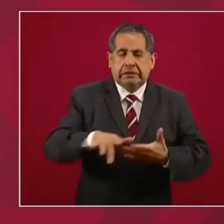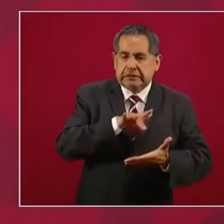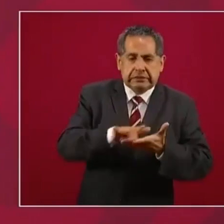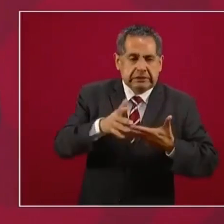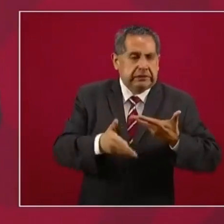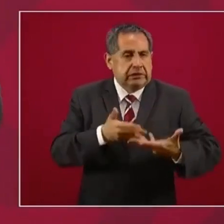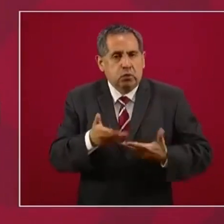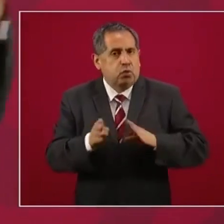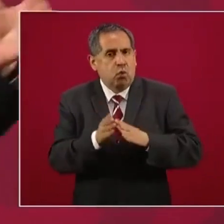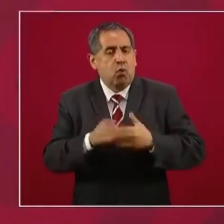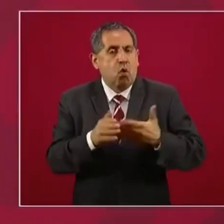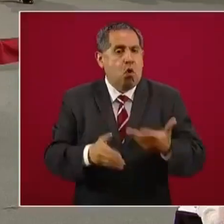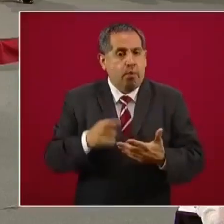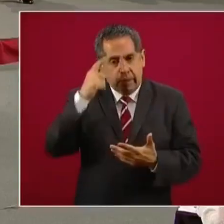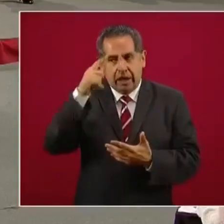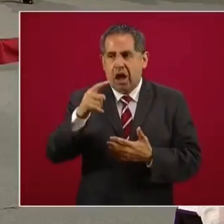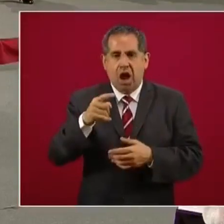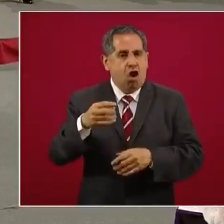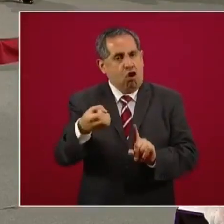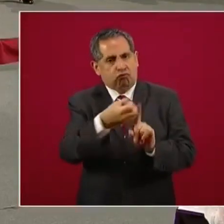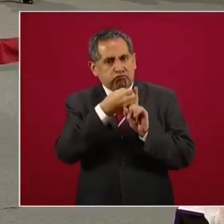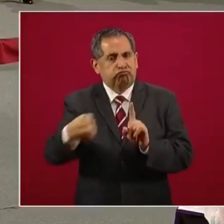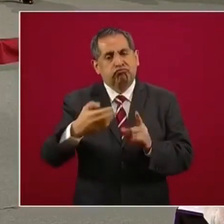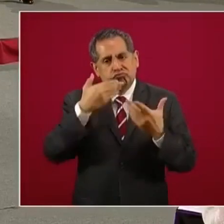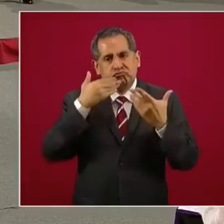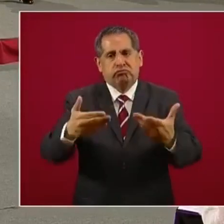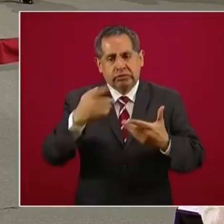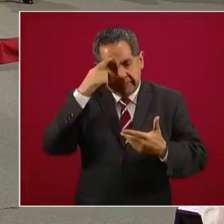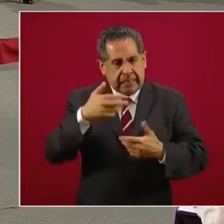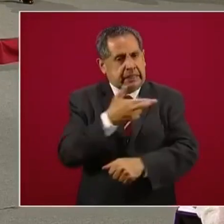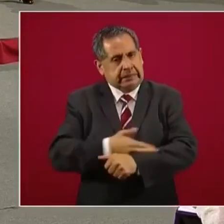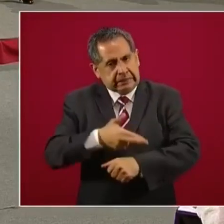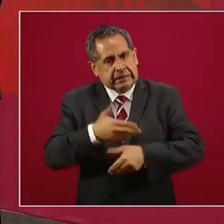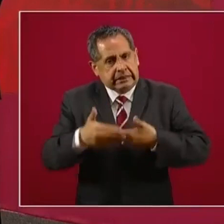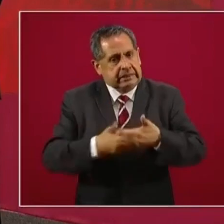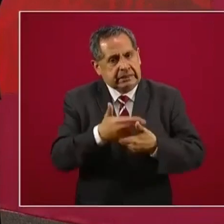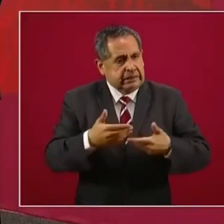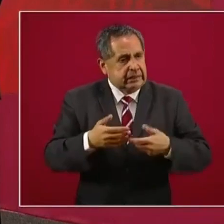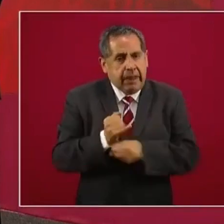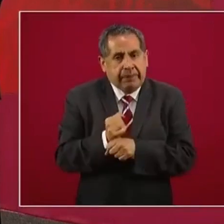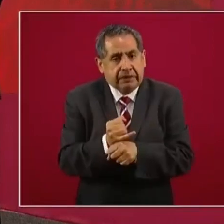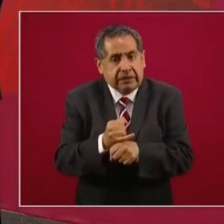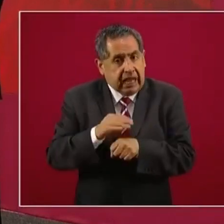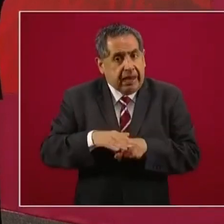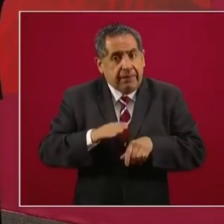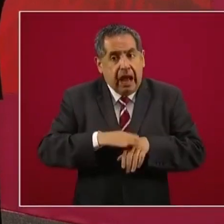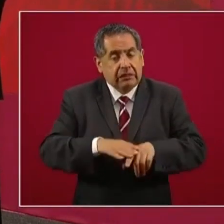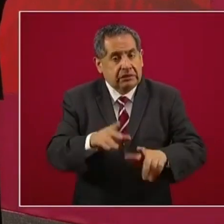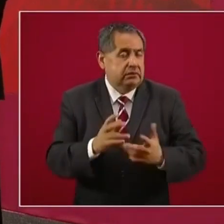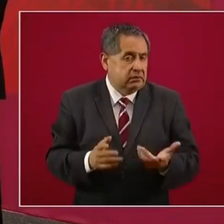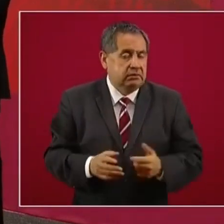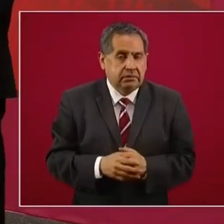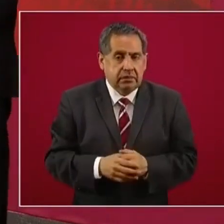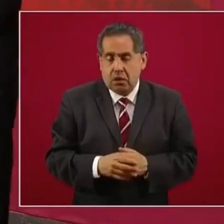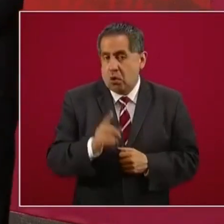de estos esquemas de coordinación para que corran procesos en paralelo. Es muy importante no perder de